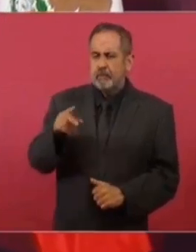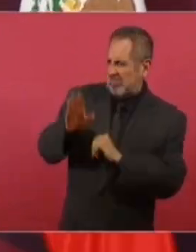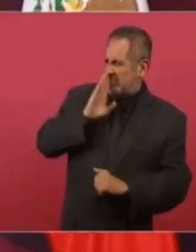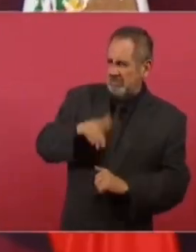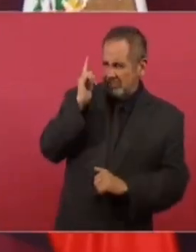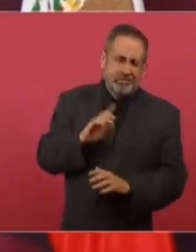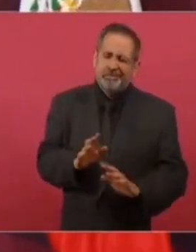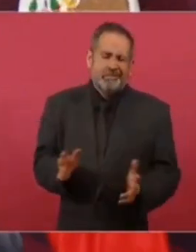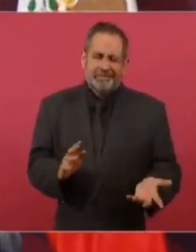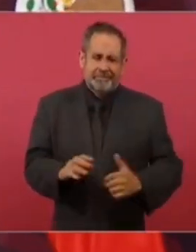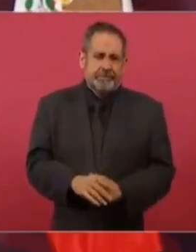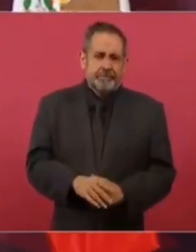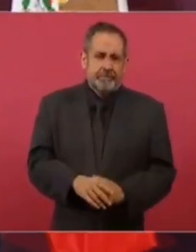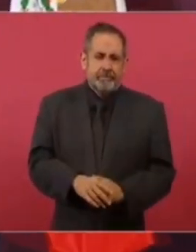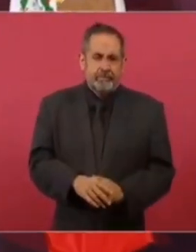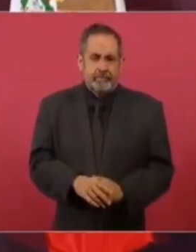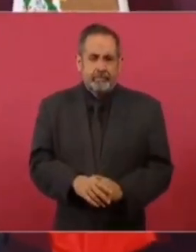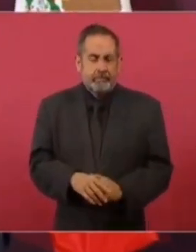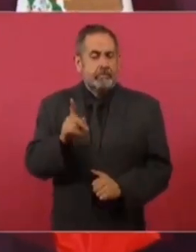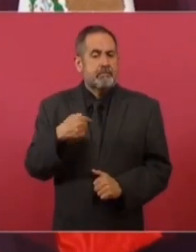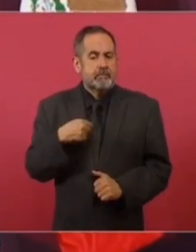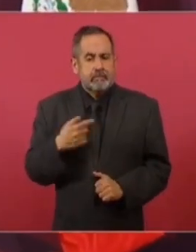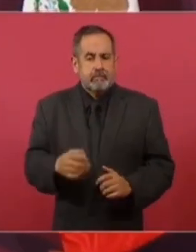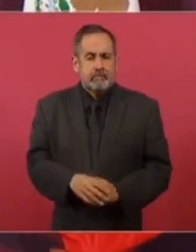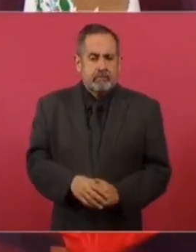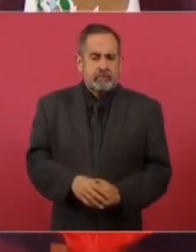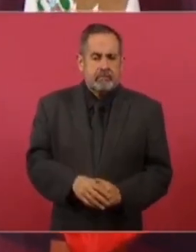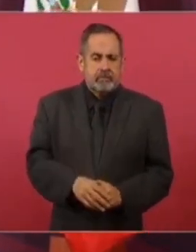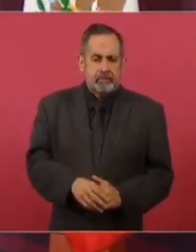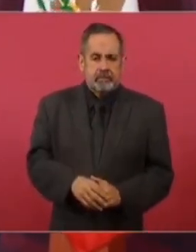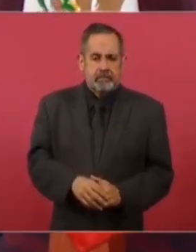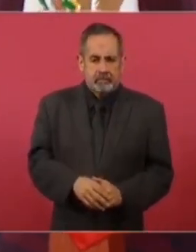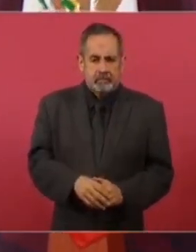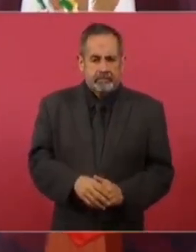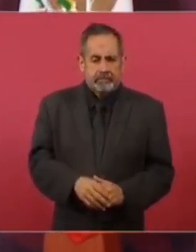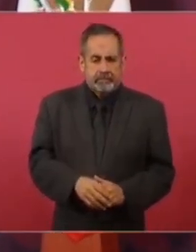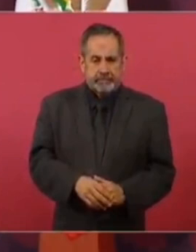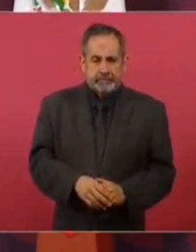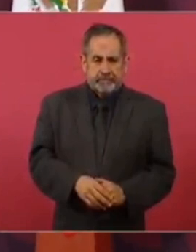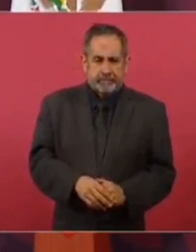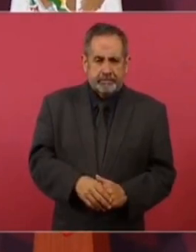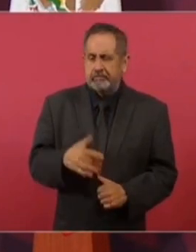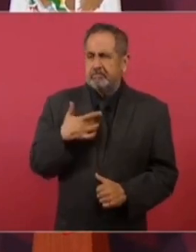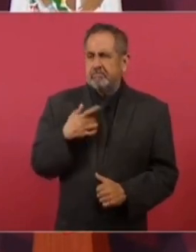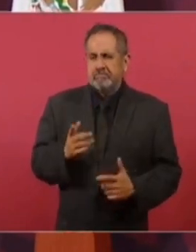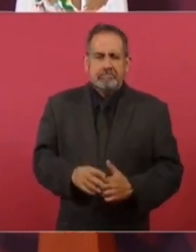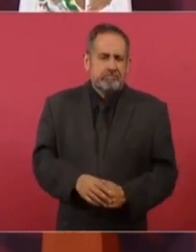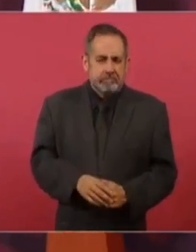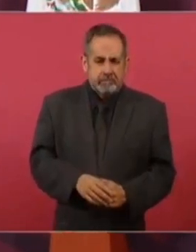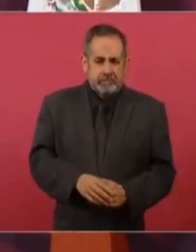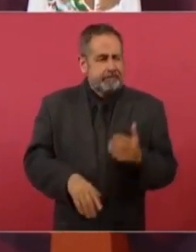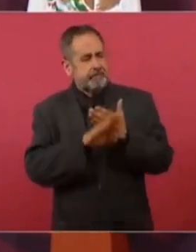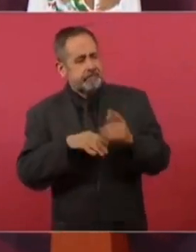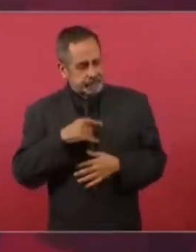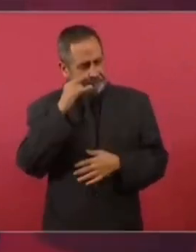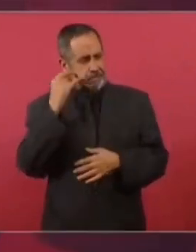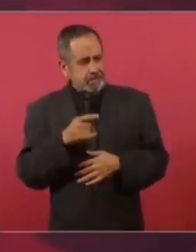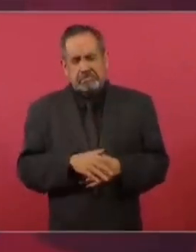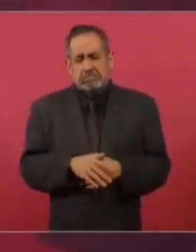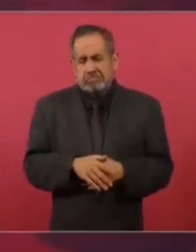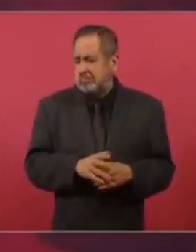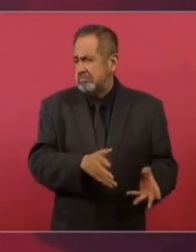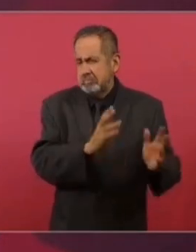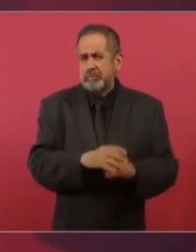mal a nadie y que yo no siento ningún agravio de su